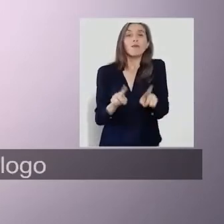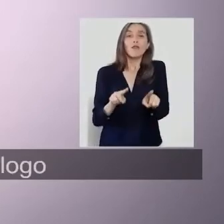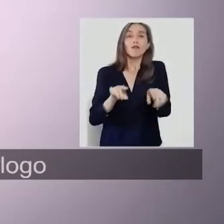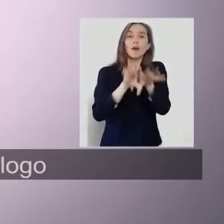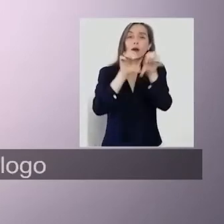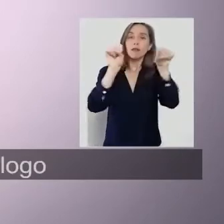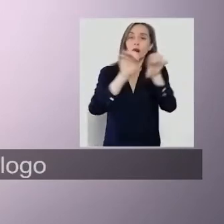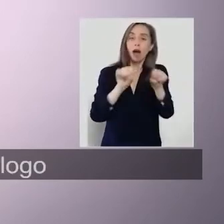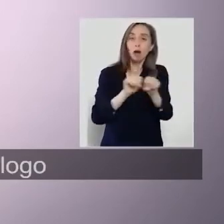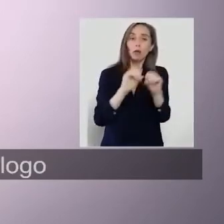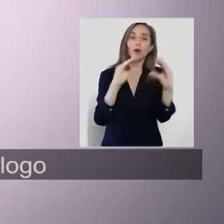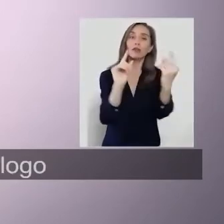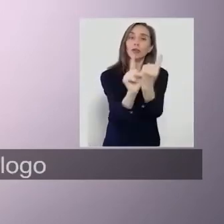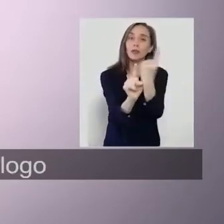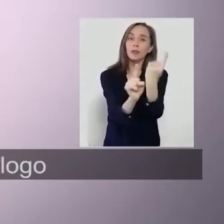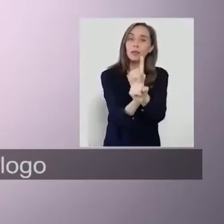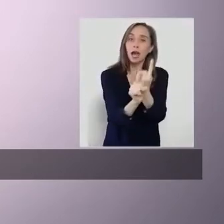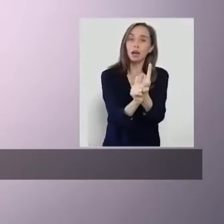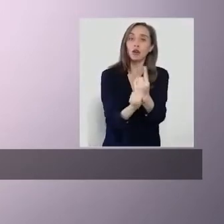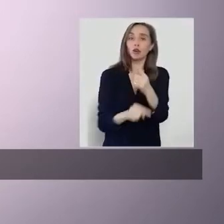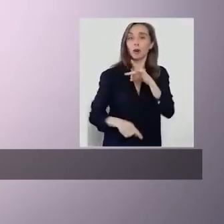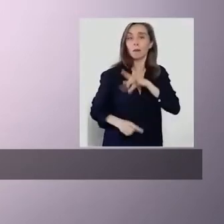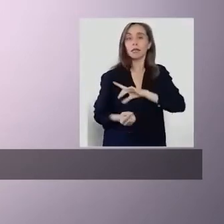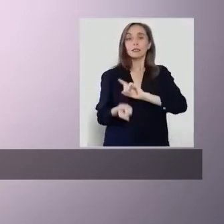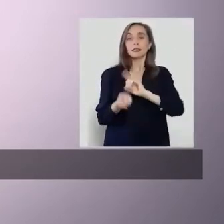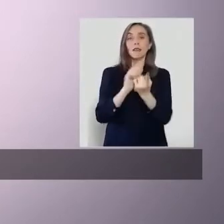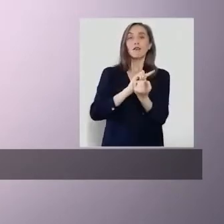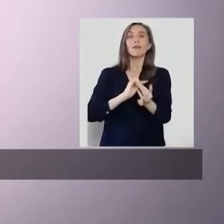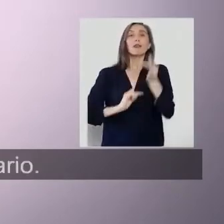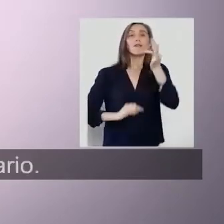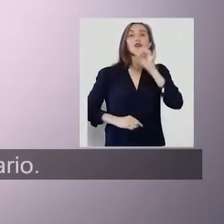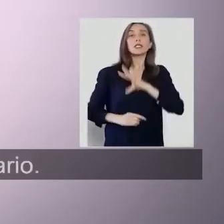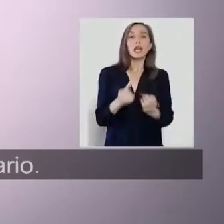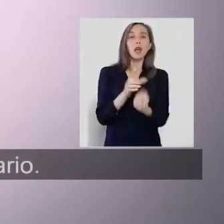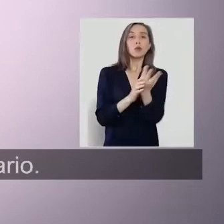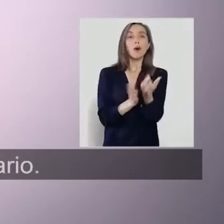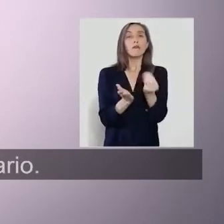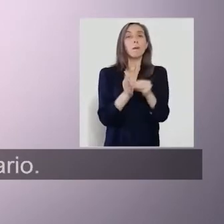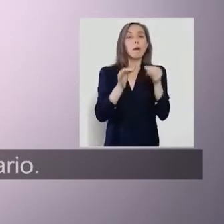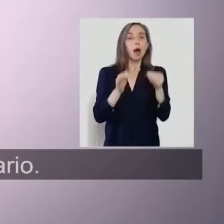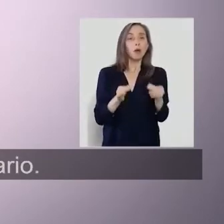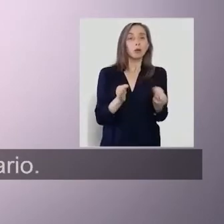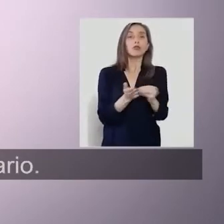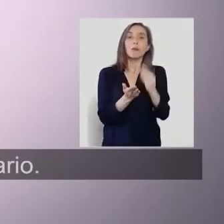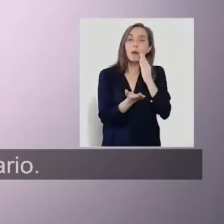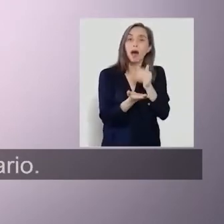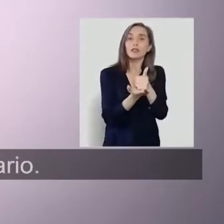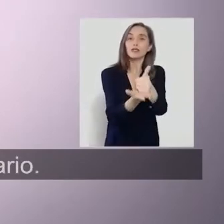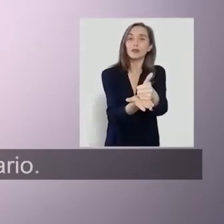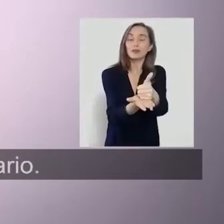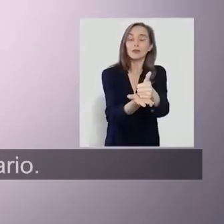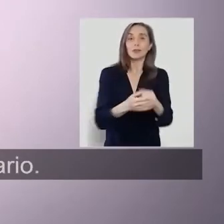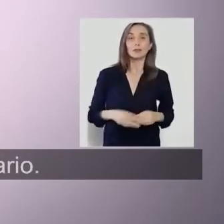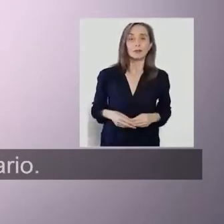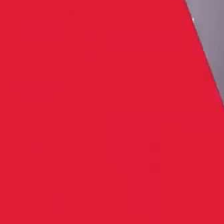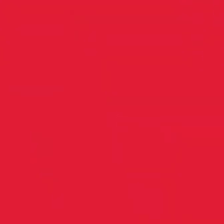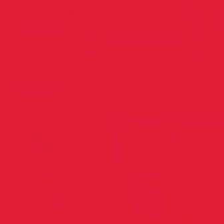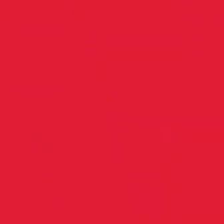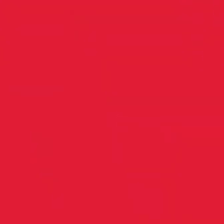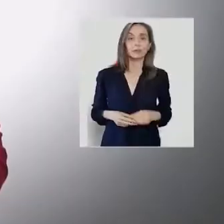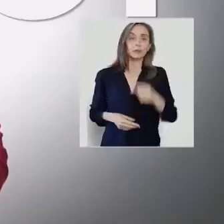Debemos retomar el consenso y el diálogo para hacer de este Chile un Chile nuevo, más justo y más